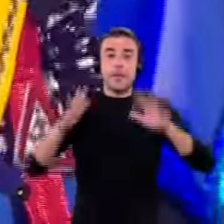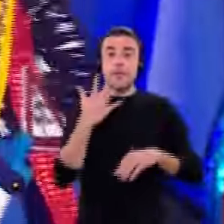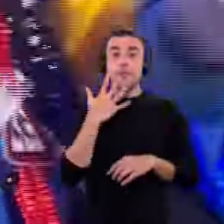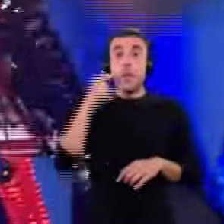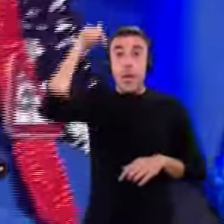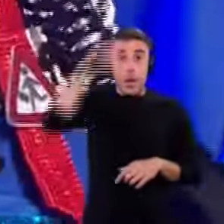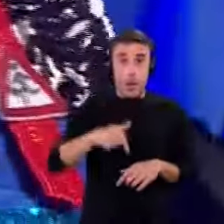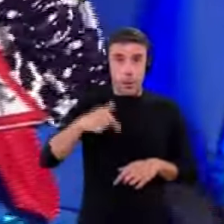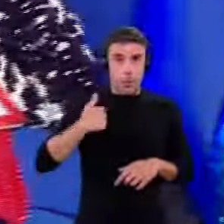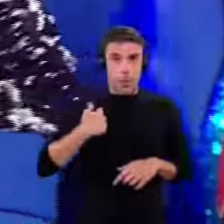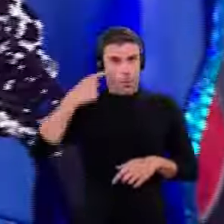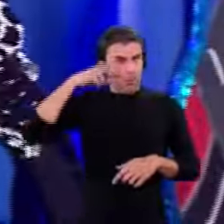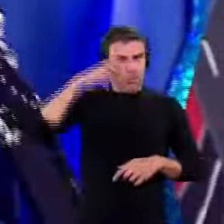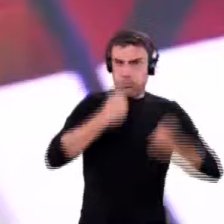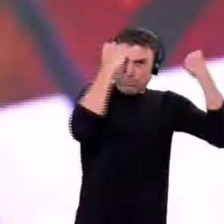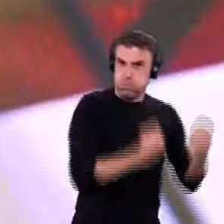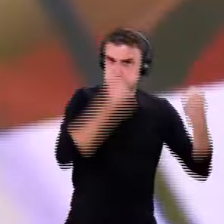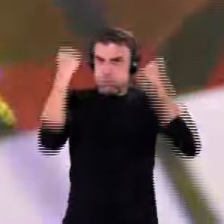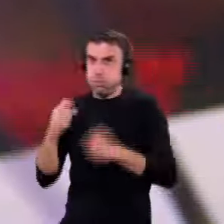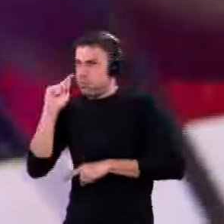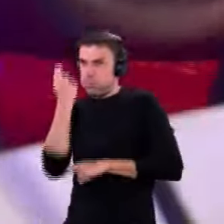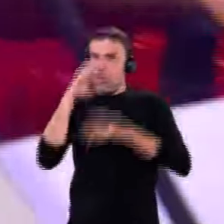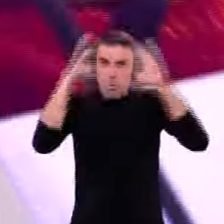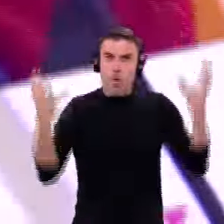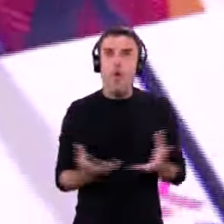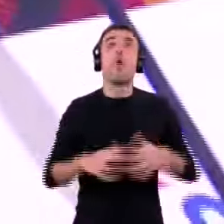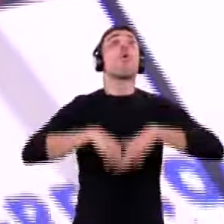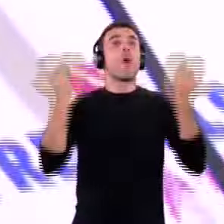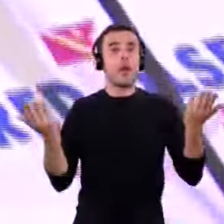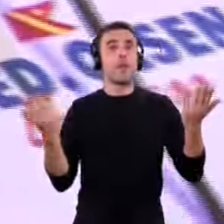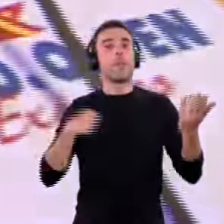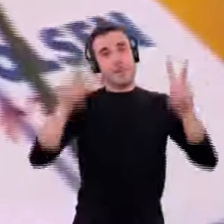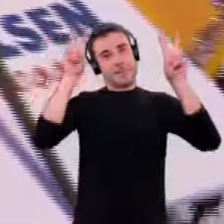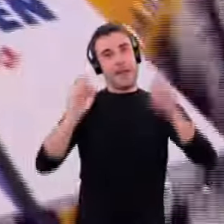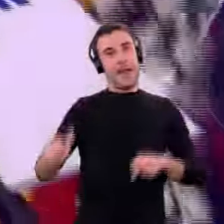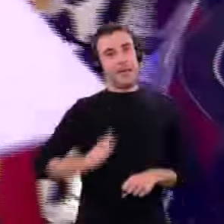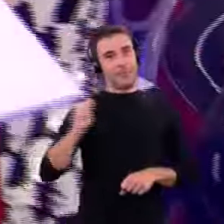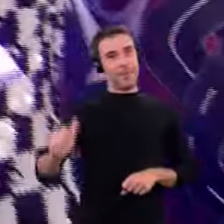algo aquí somos potencia mundial, es en lo